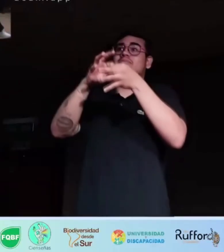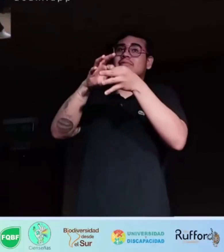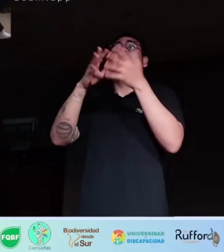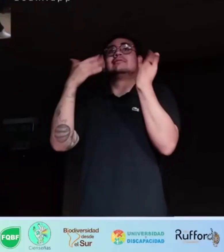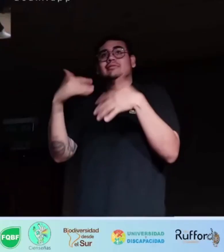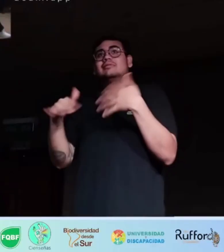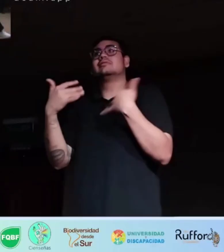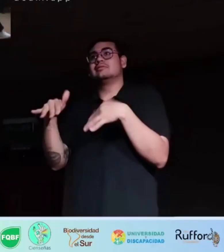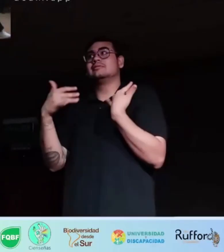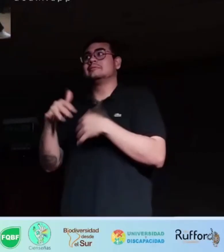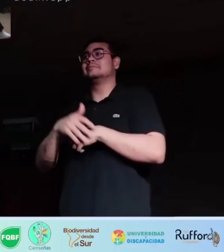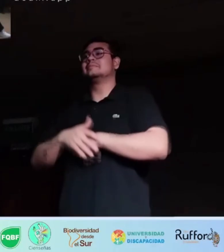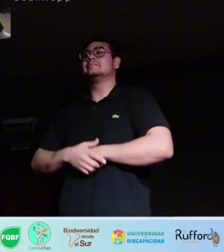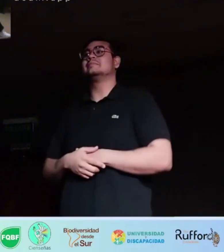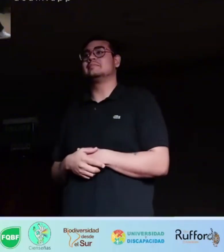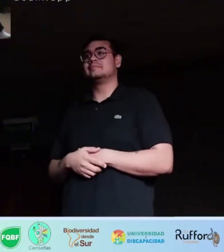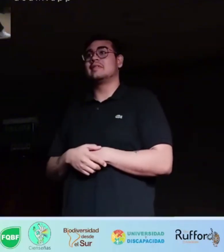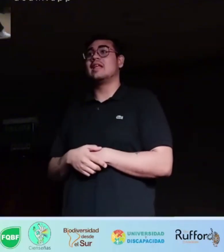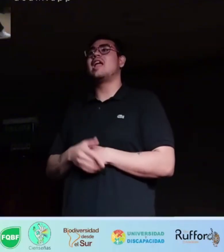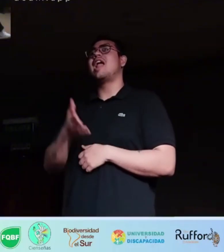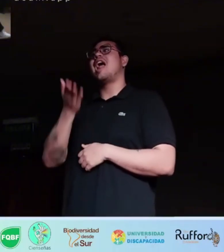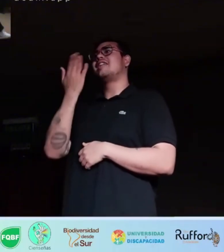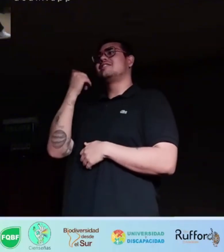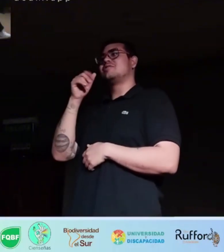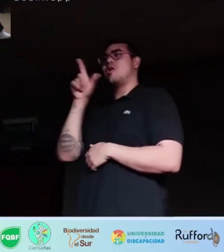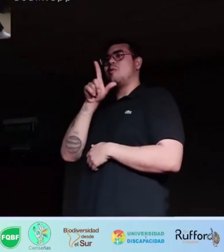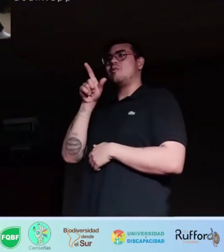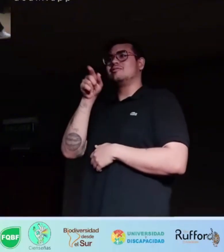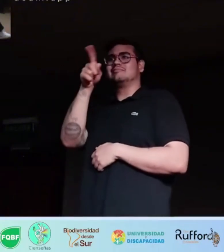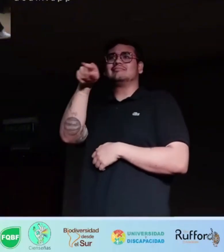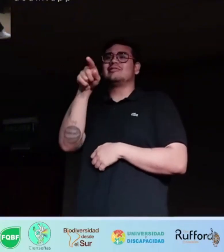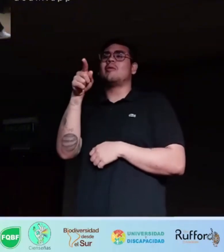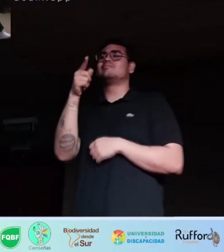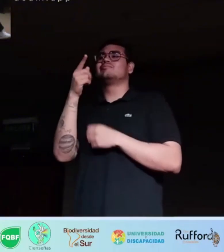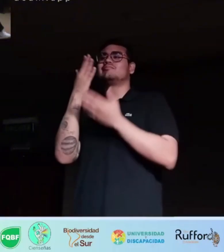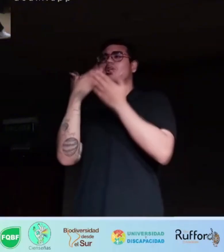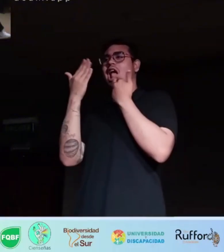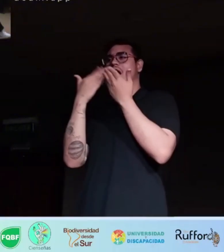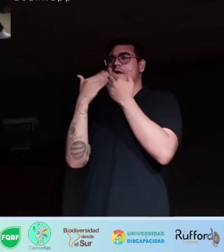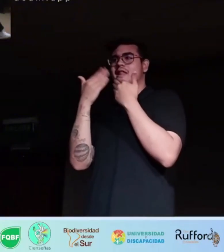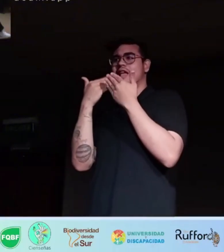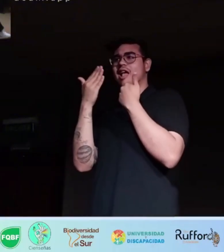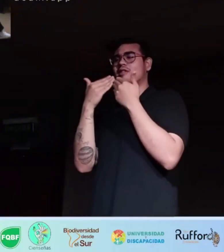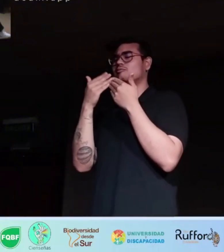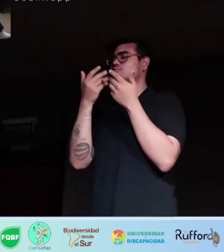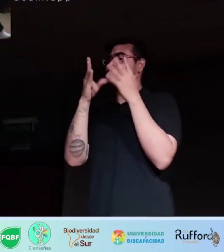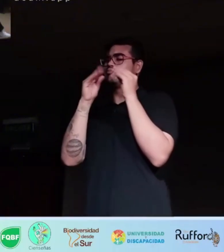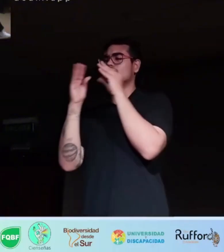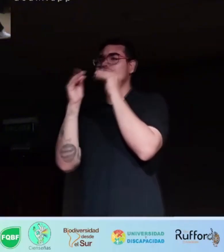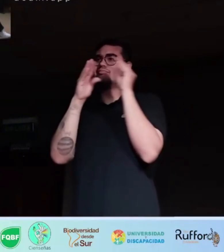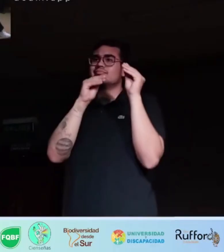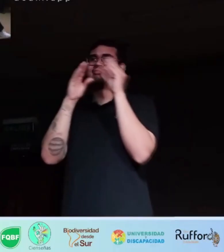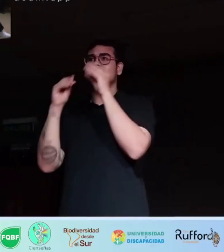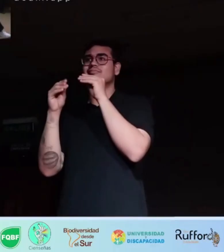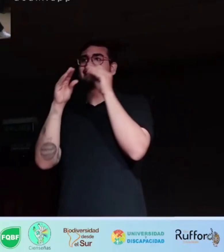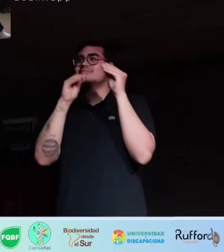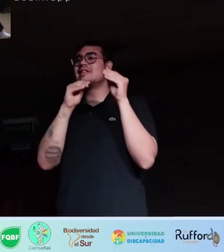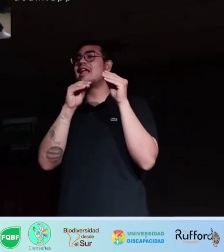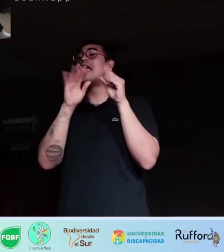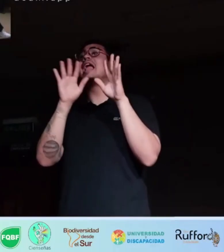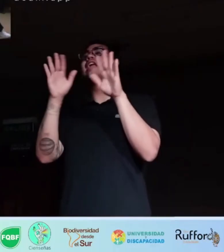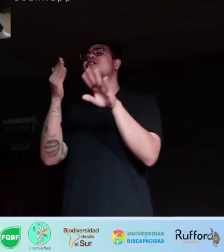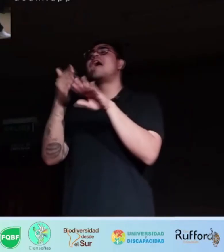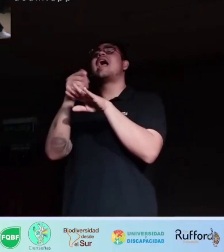Estuvimos charlando un ratito en el break sobre algo que ustedes dijeron y a mí me gusta problematizar